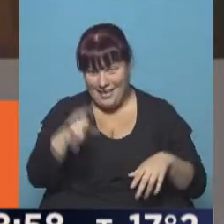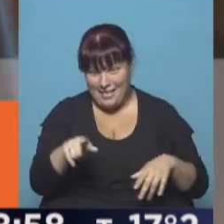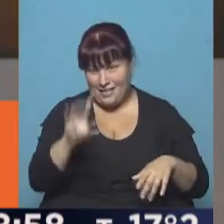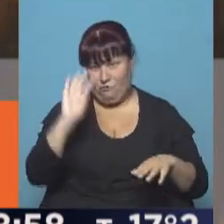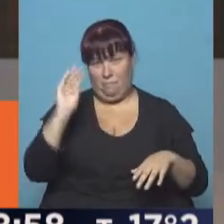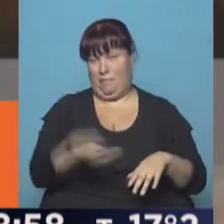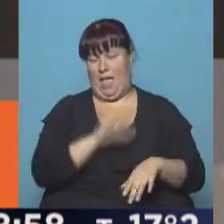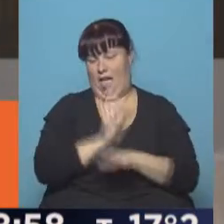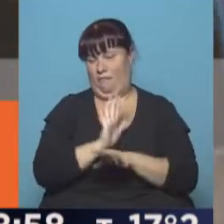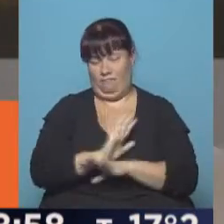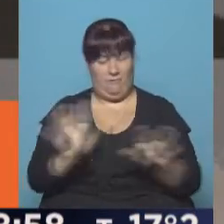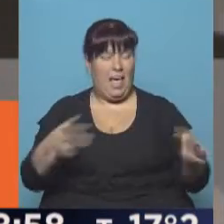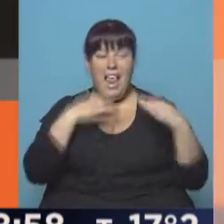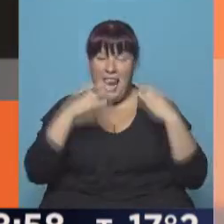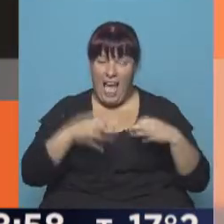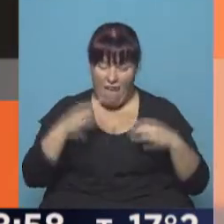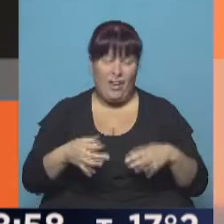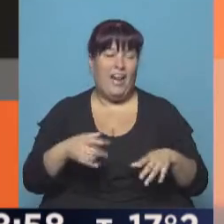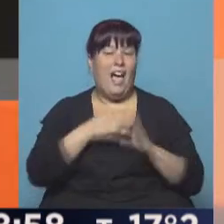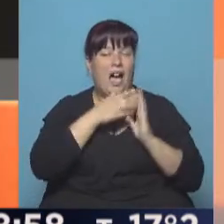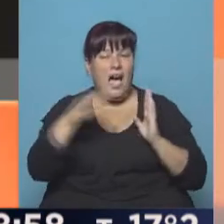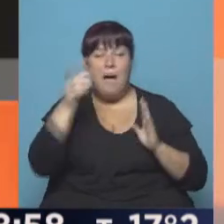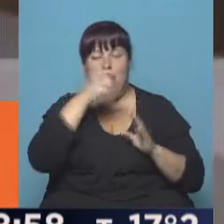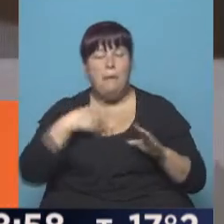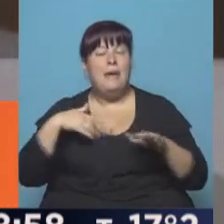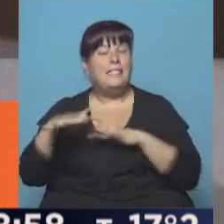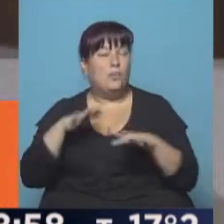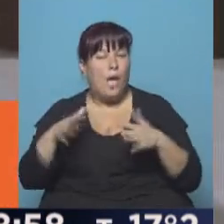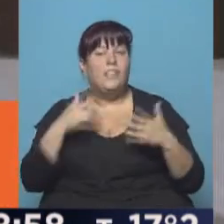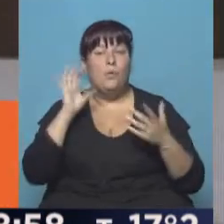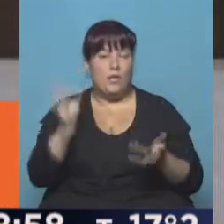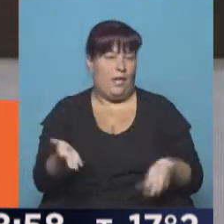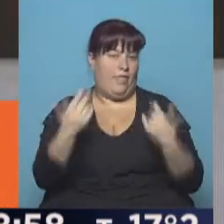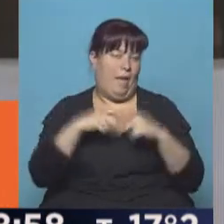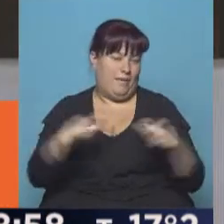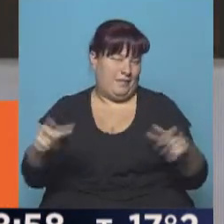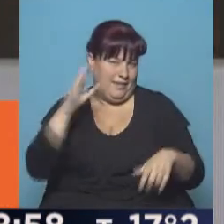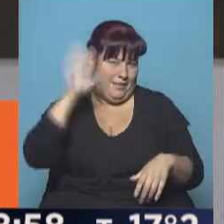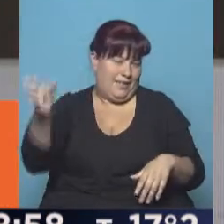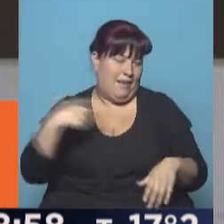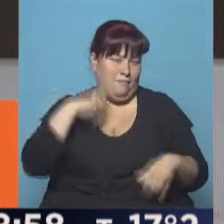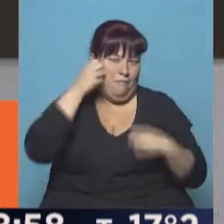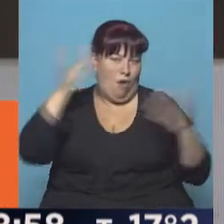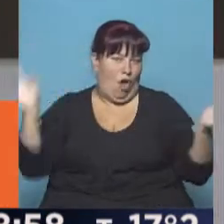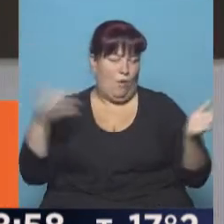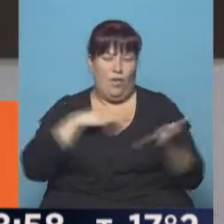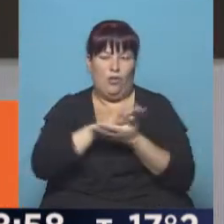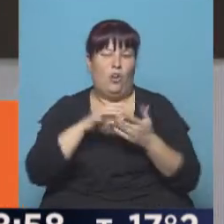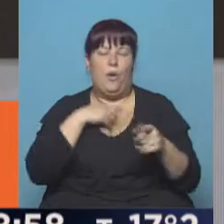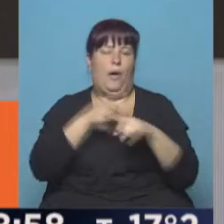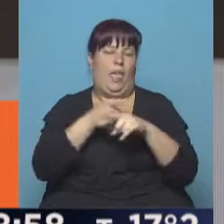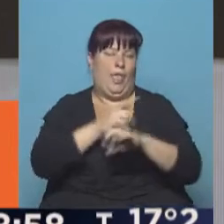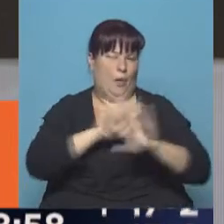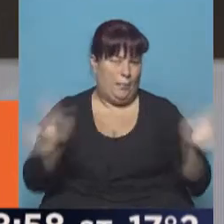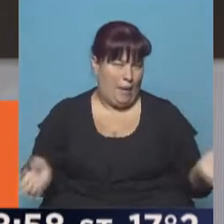derrota pero la verdad que venimos llevando a los padres una situación en donde dicen sabes que te dan el cheque y me olvido de este problema que no quiero discutir